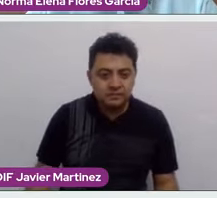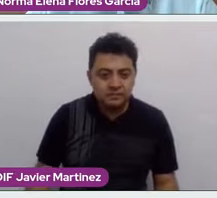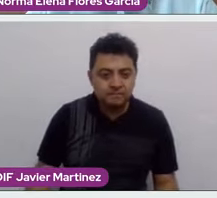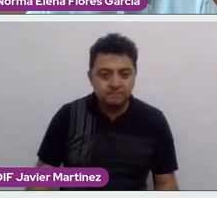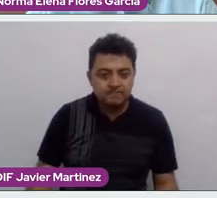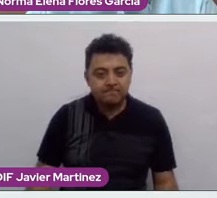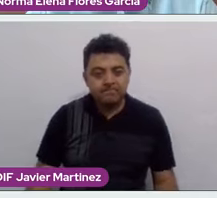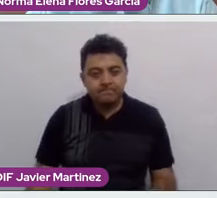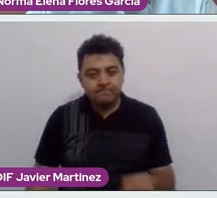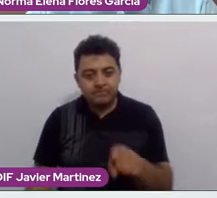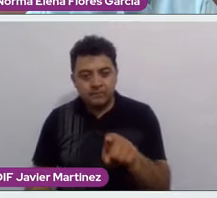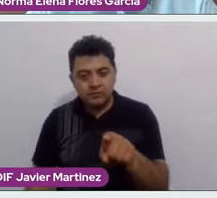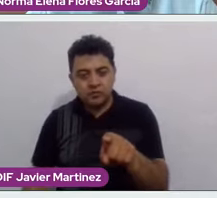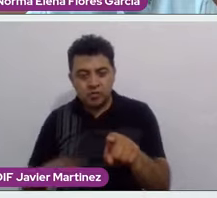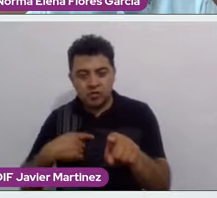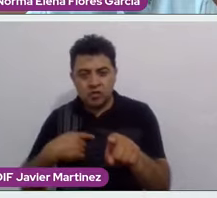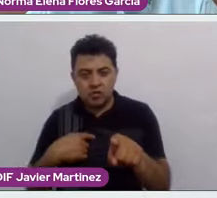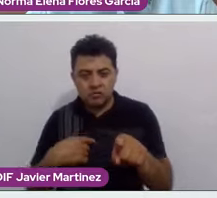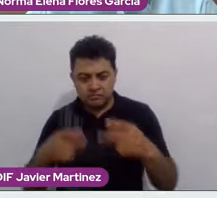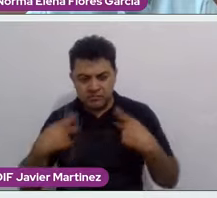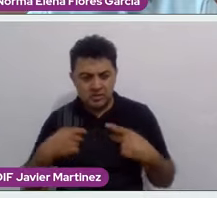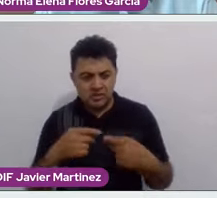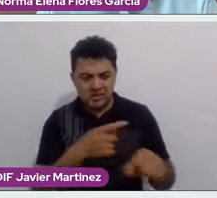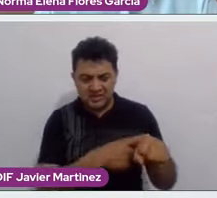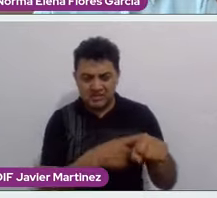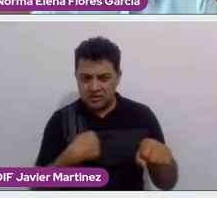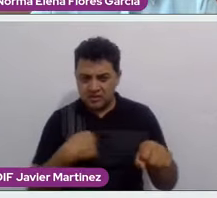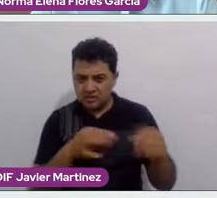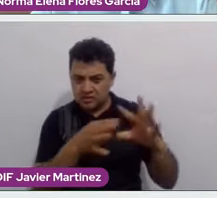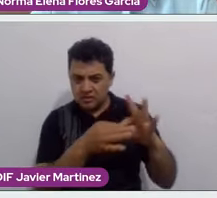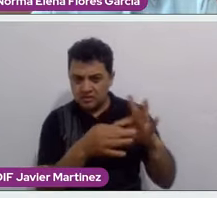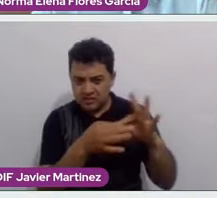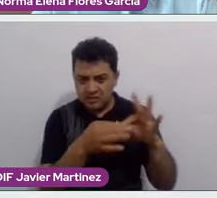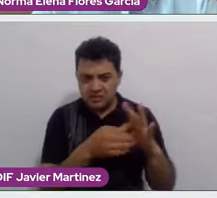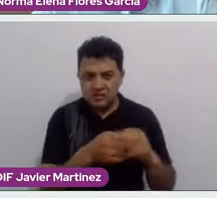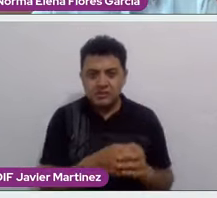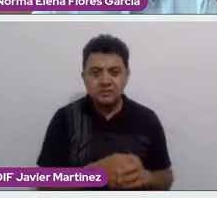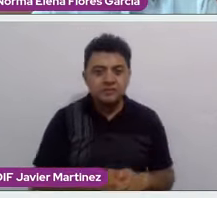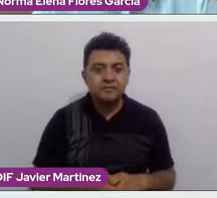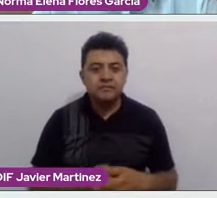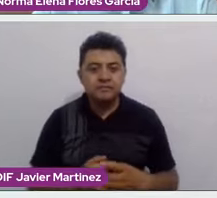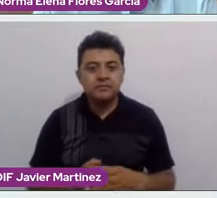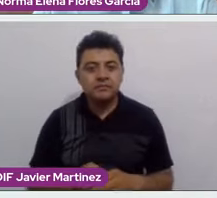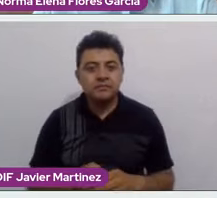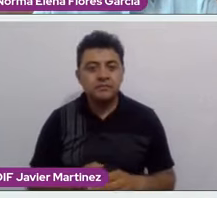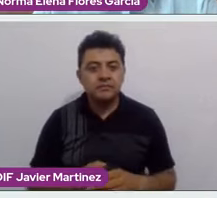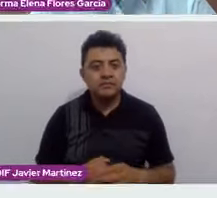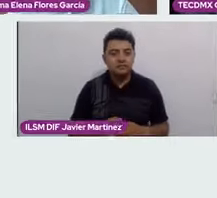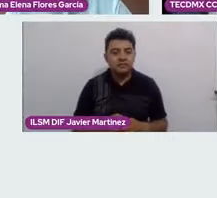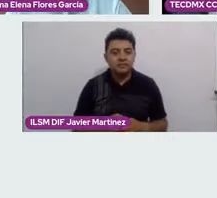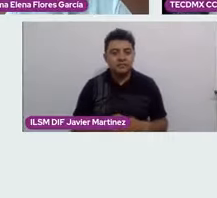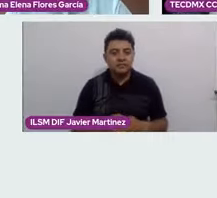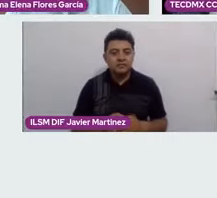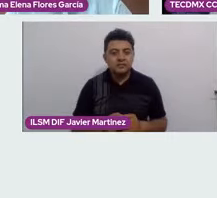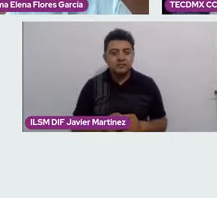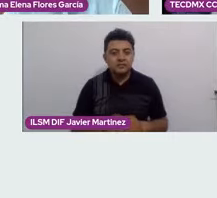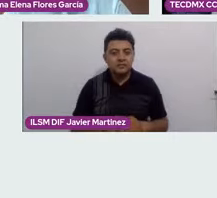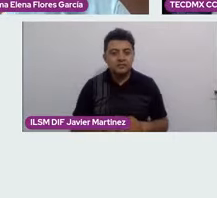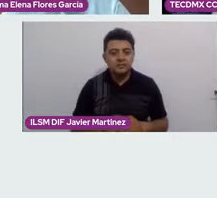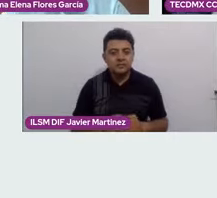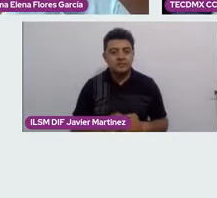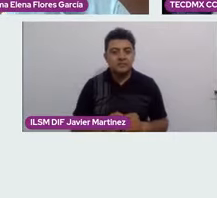de la naturaleza que queremos meternos algo en los oídos. Ningún otro animal utiliza Q-tips en la naturaleza, utiliza